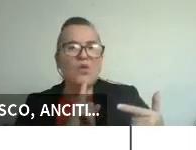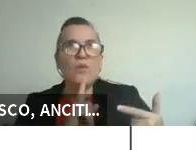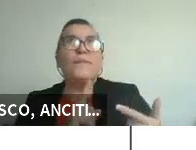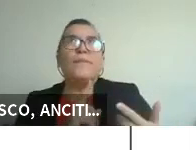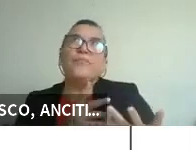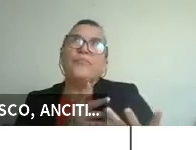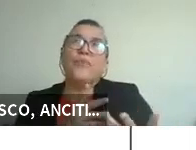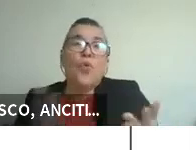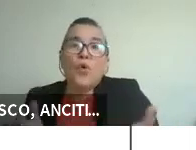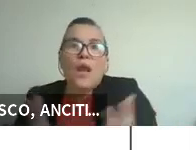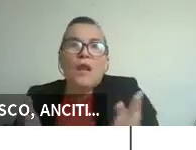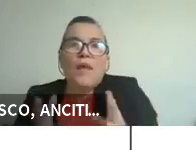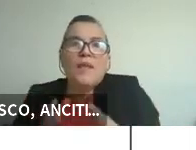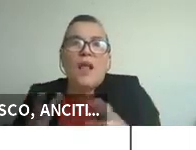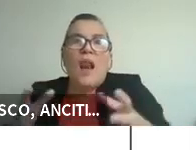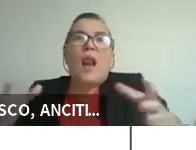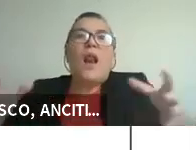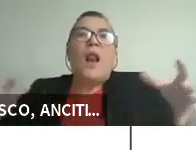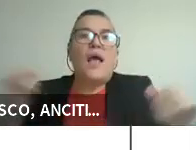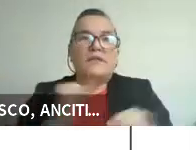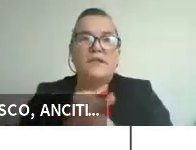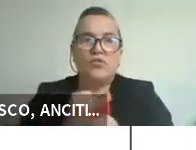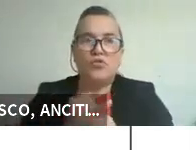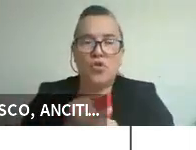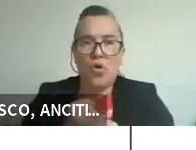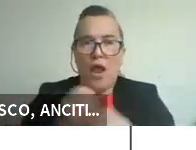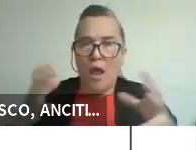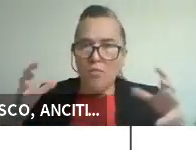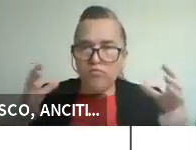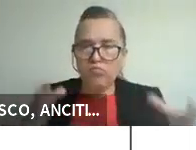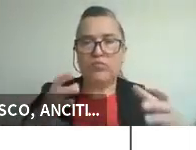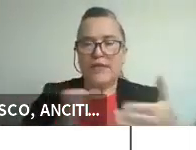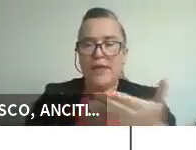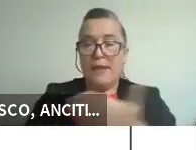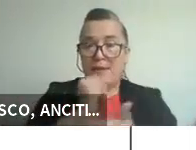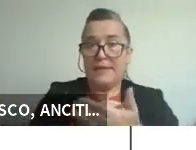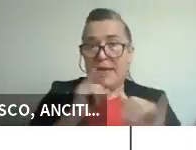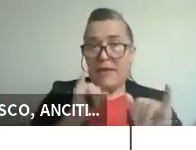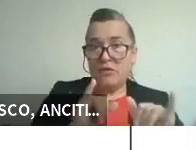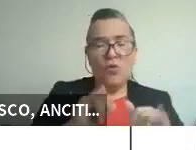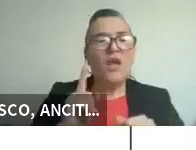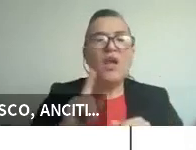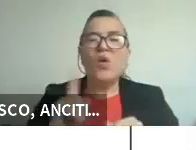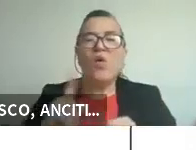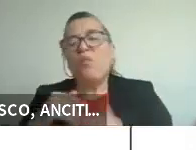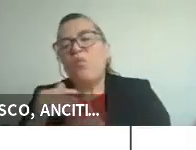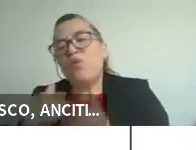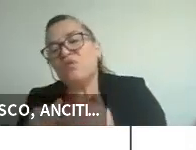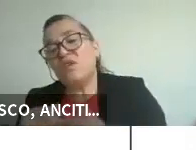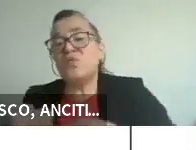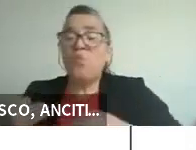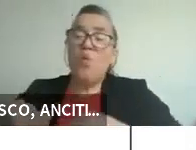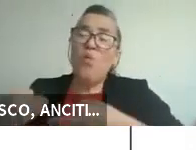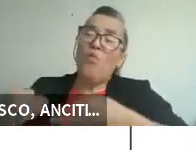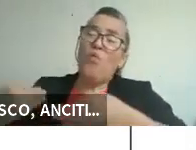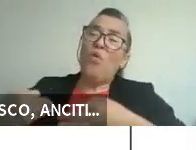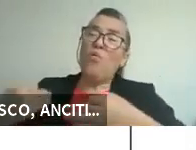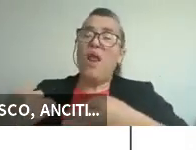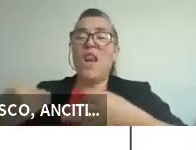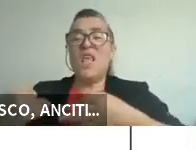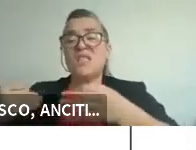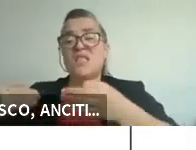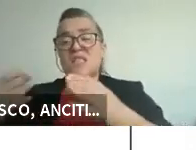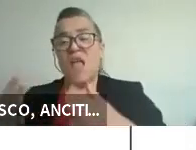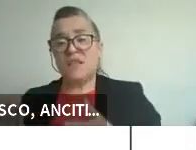el crecimiento de las instituciones hacia la consolidación de la investigación y no que sean procesos formales formalistas